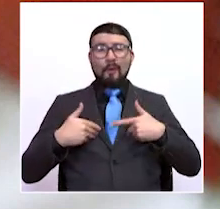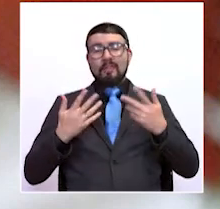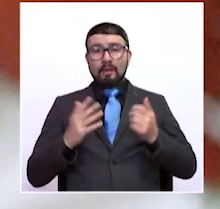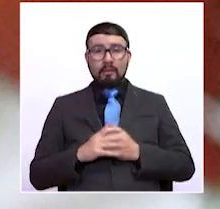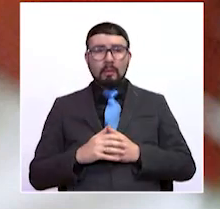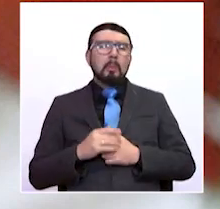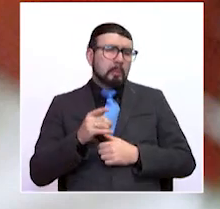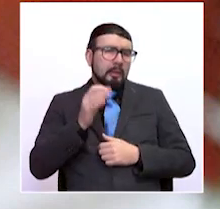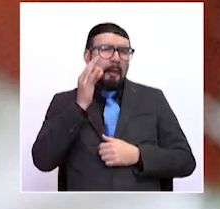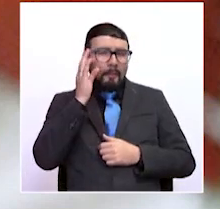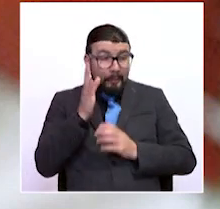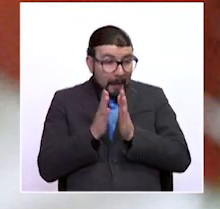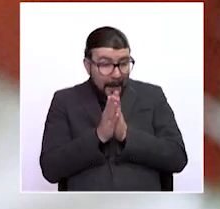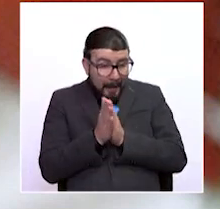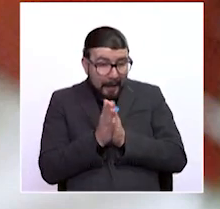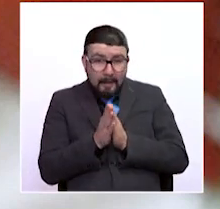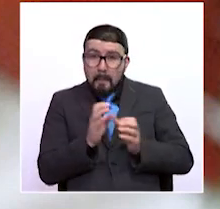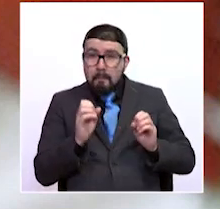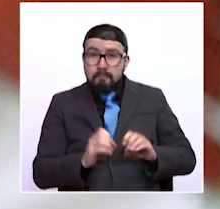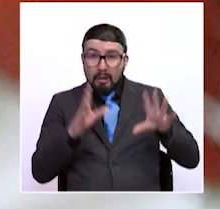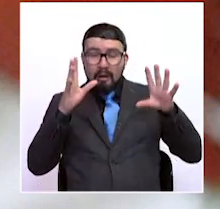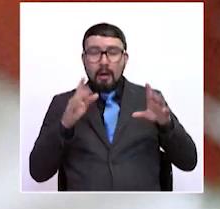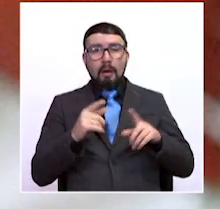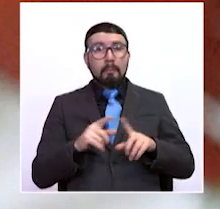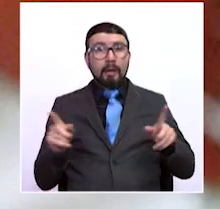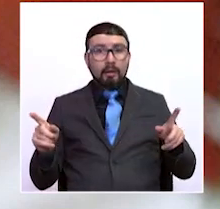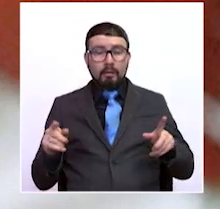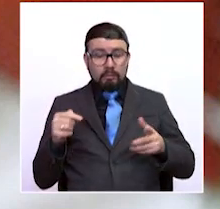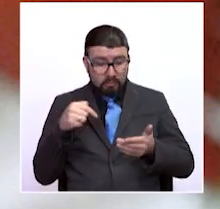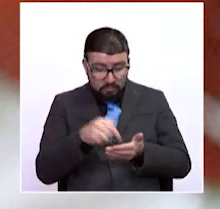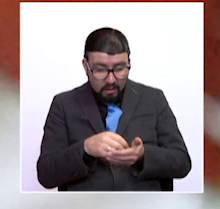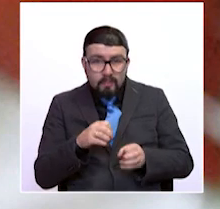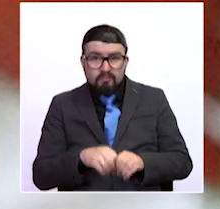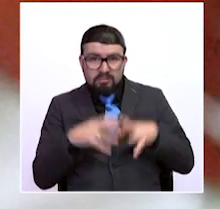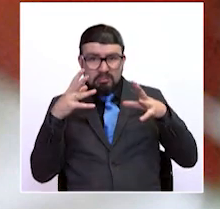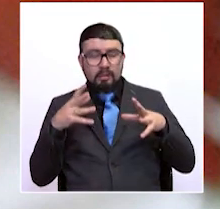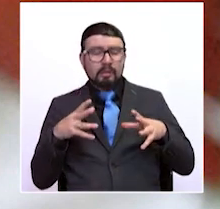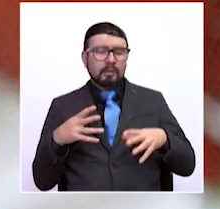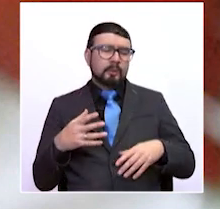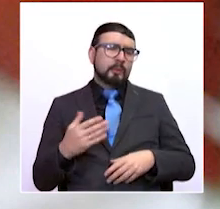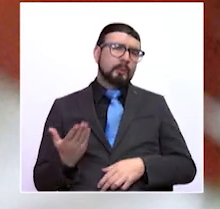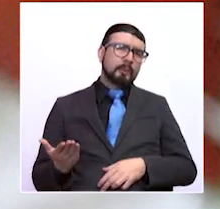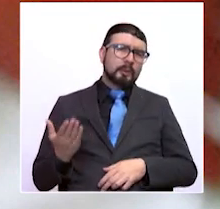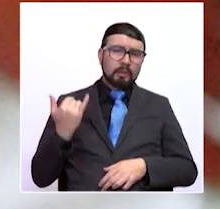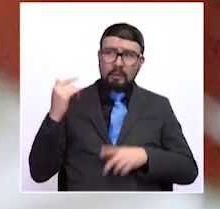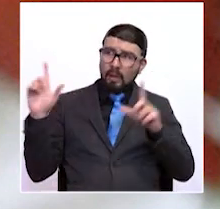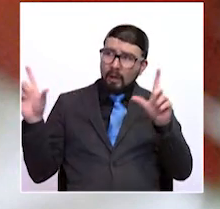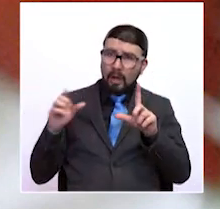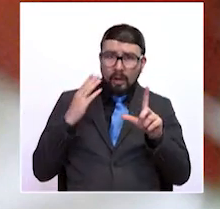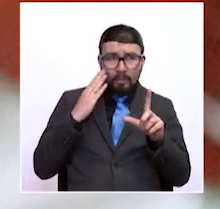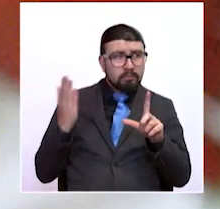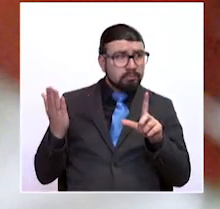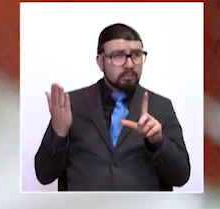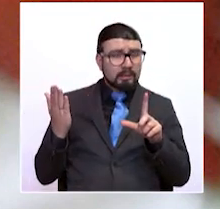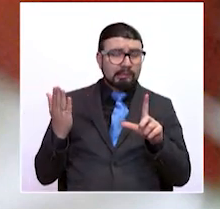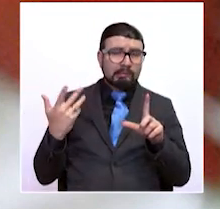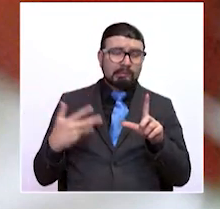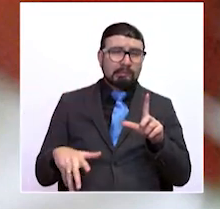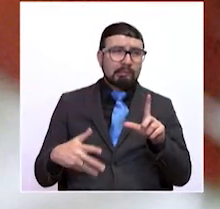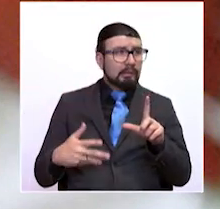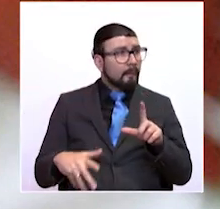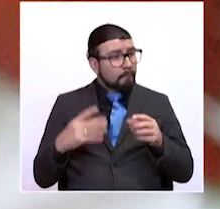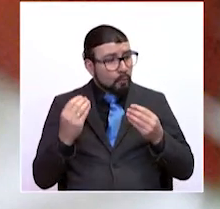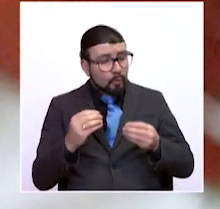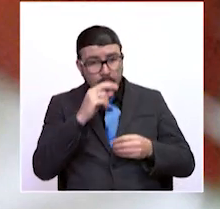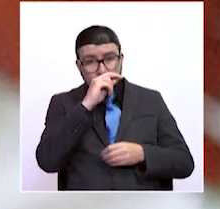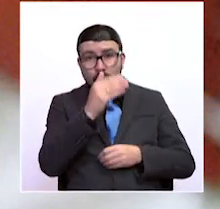puede ser una dicha momentánea, pero las secuelas, las que estamos viendo ahí en la pantalla, vemos que hay muchos